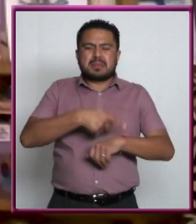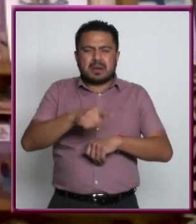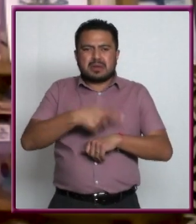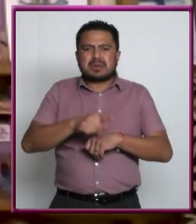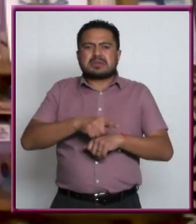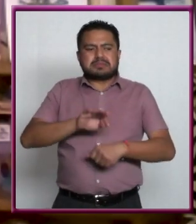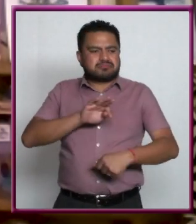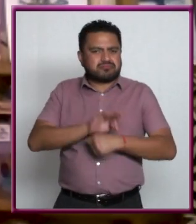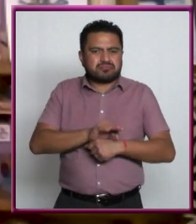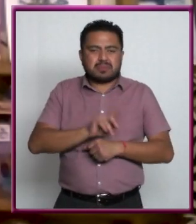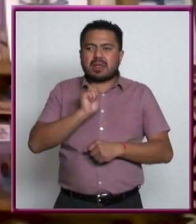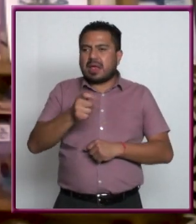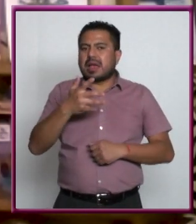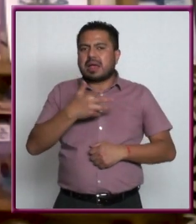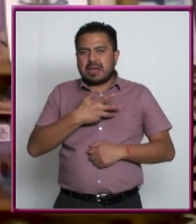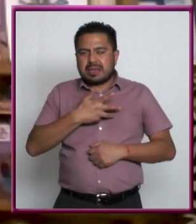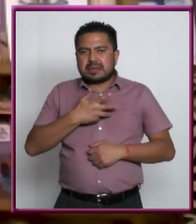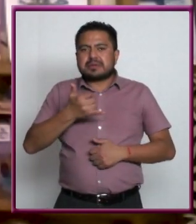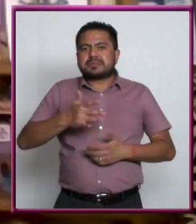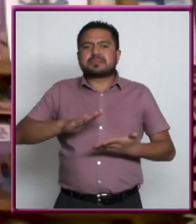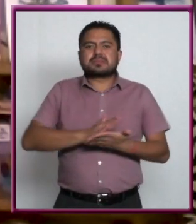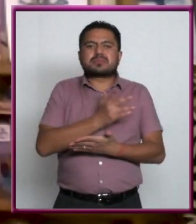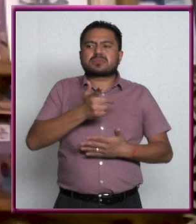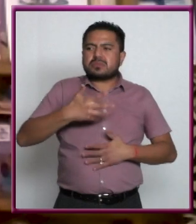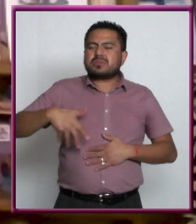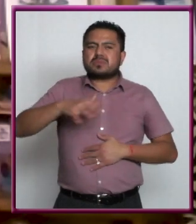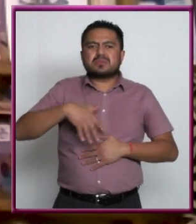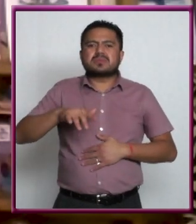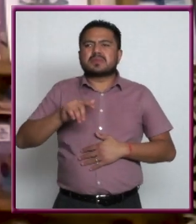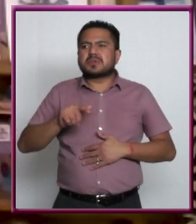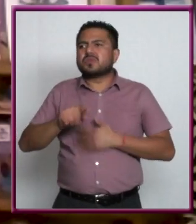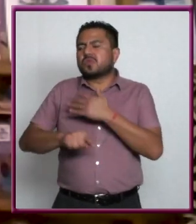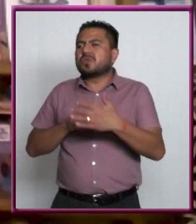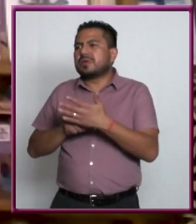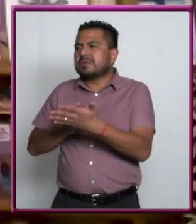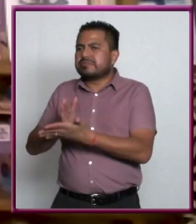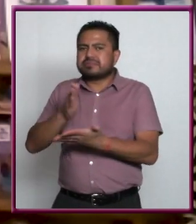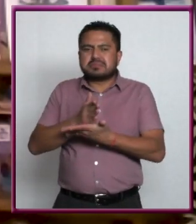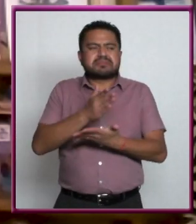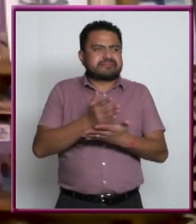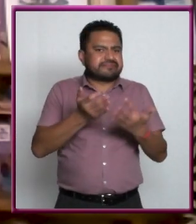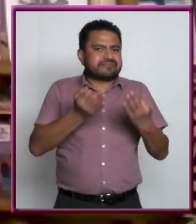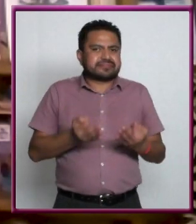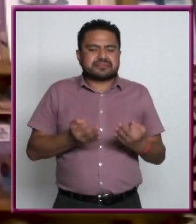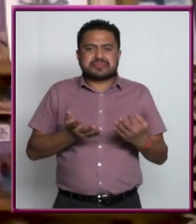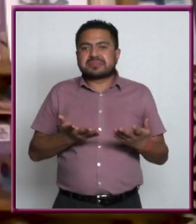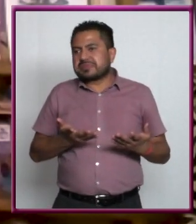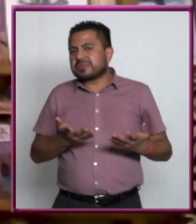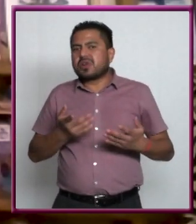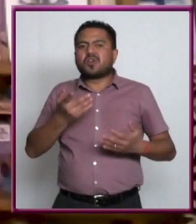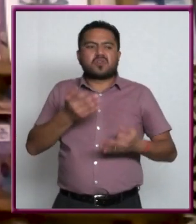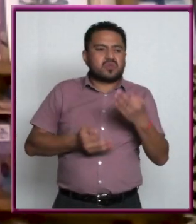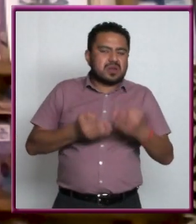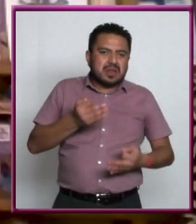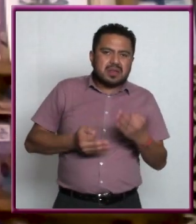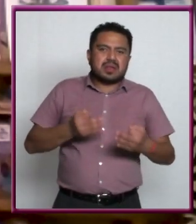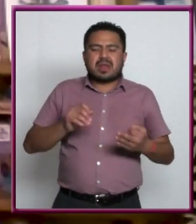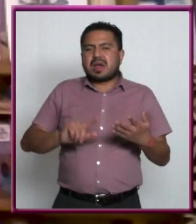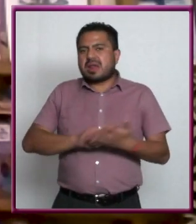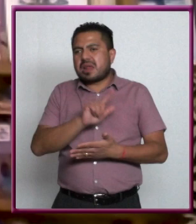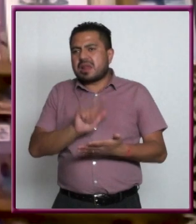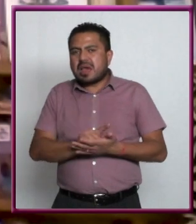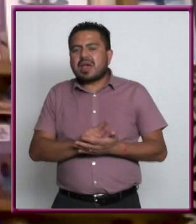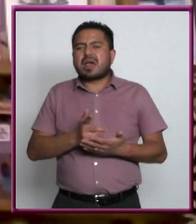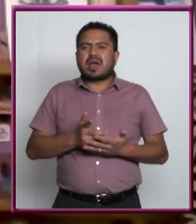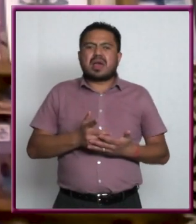daño, de peligro, de ofensa que hay y buscar a las instancias pertinentes, ¿no? O sea,